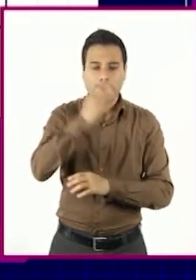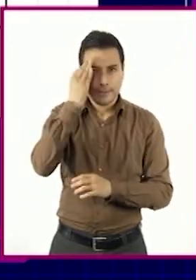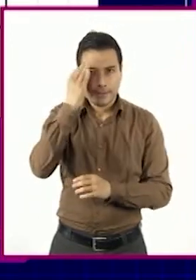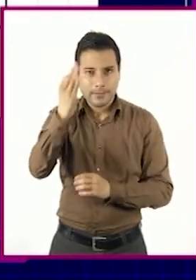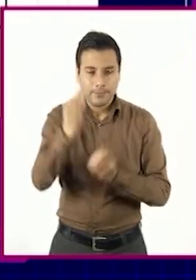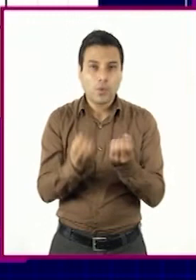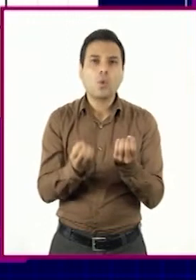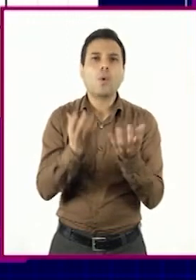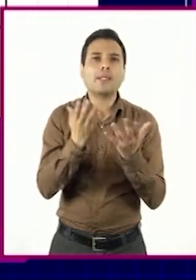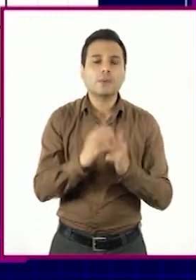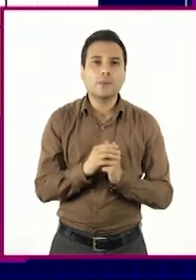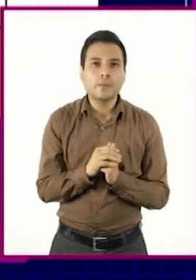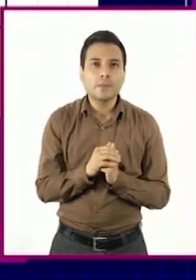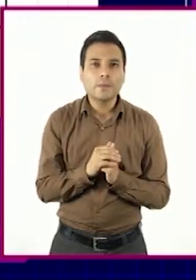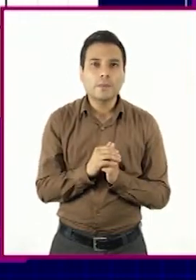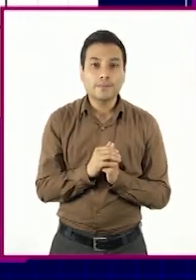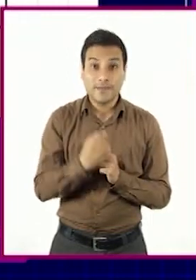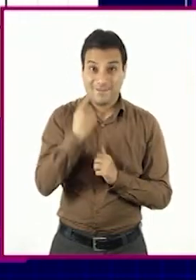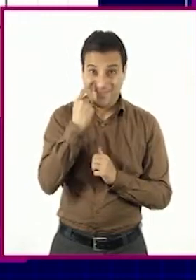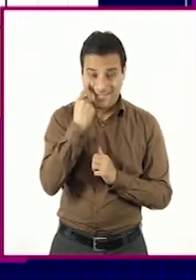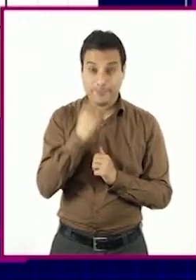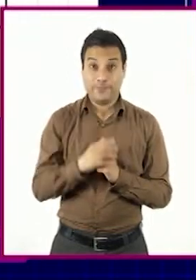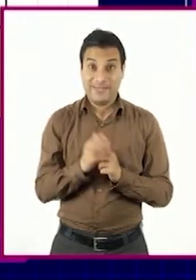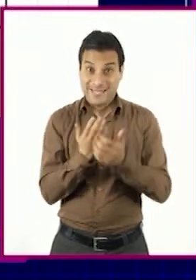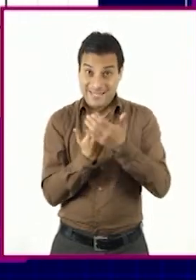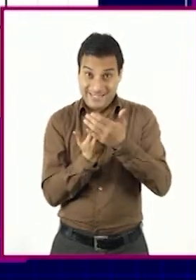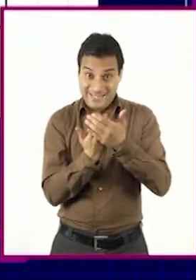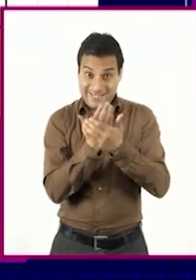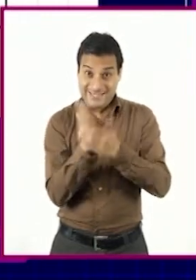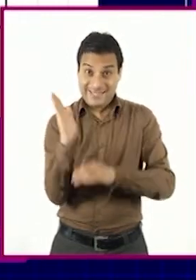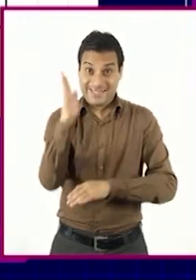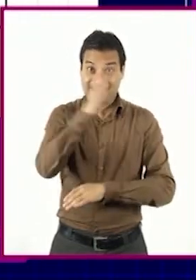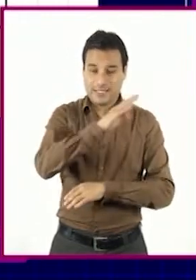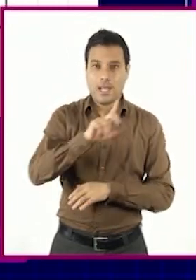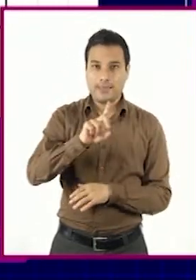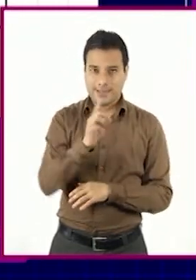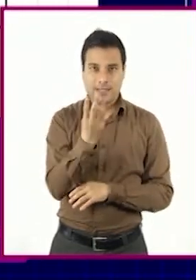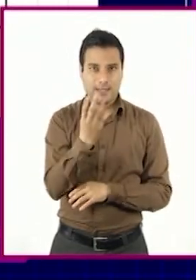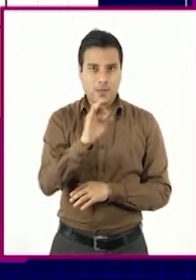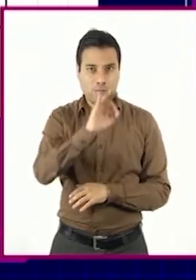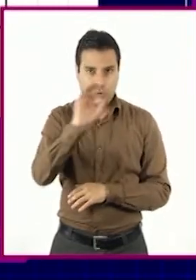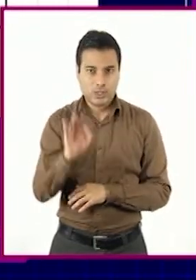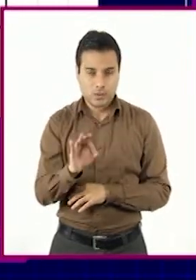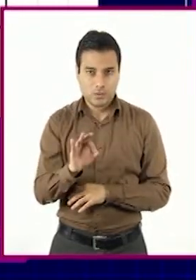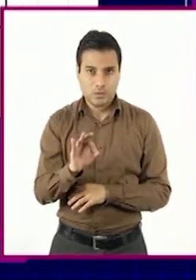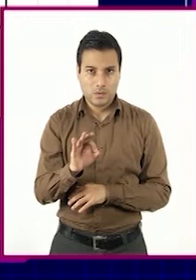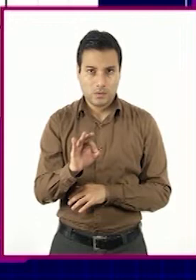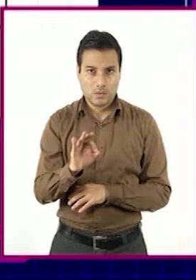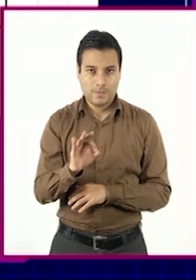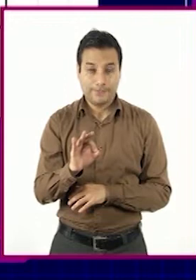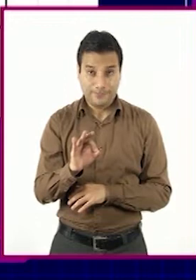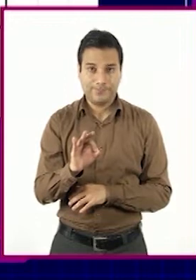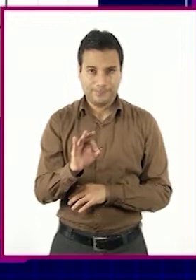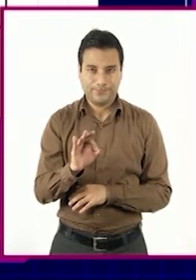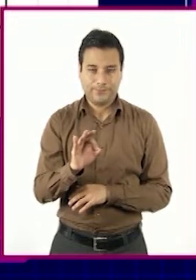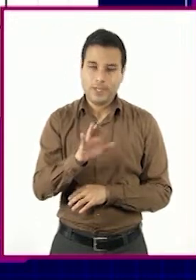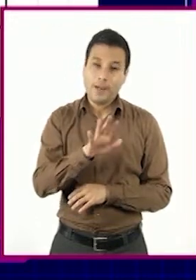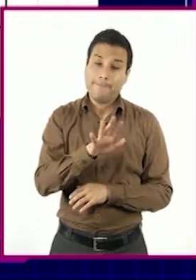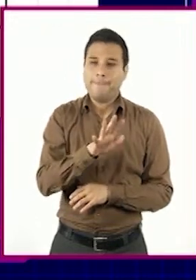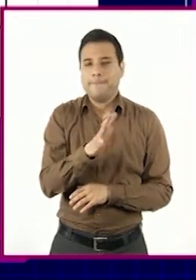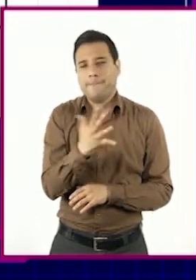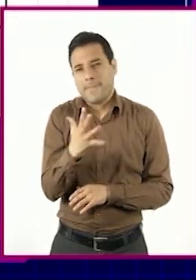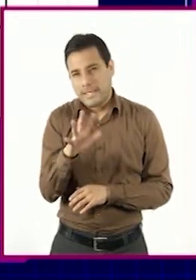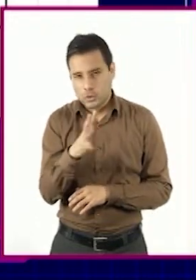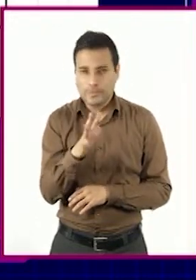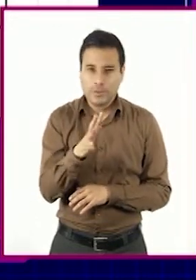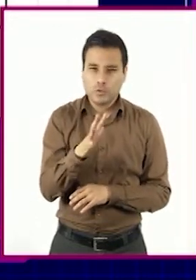Como puedes ver, la parte del día con luz es el 33%, lo que equivale